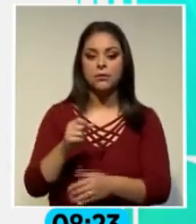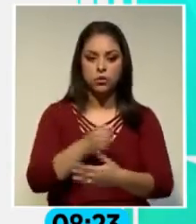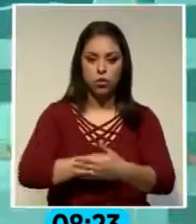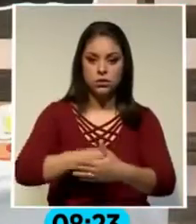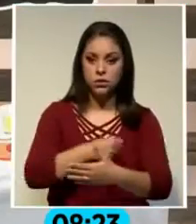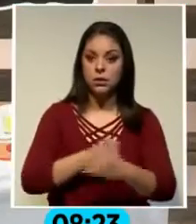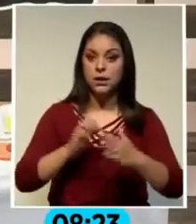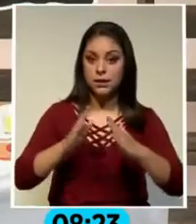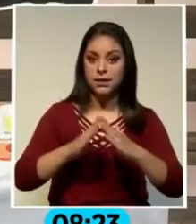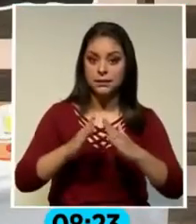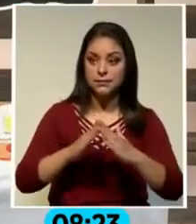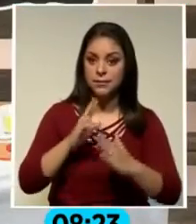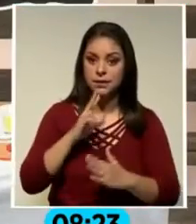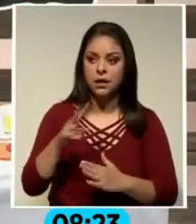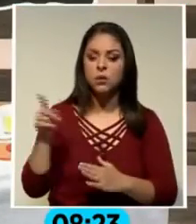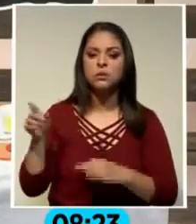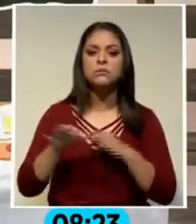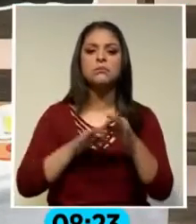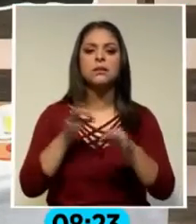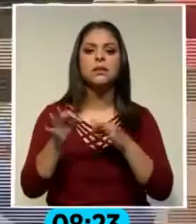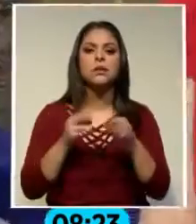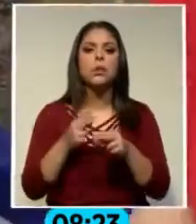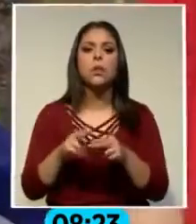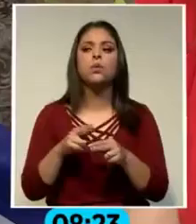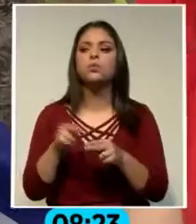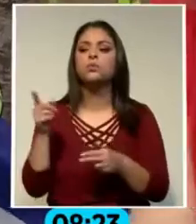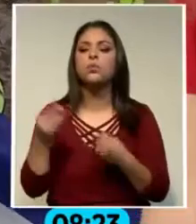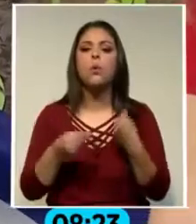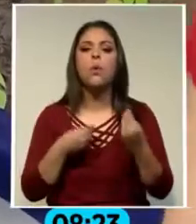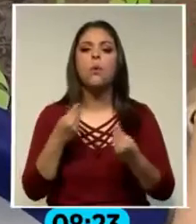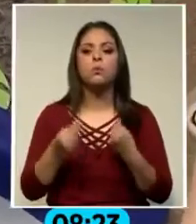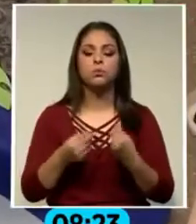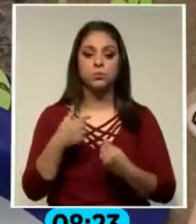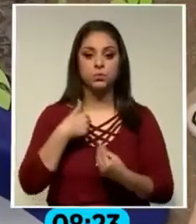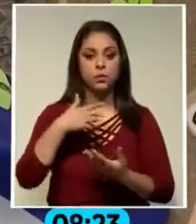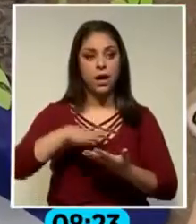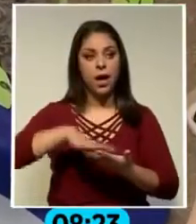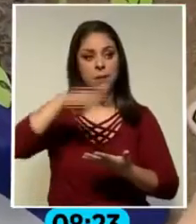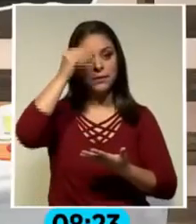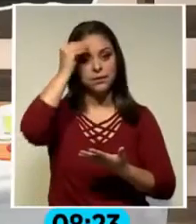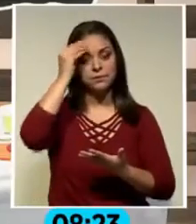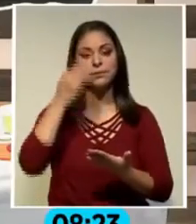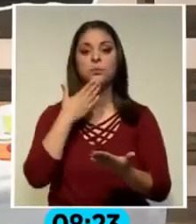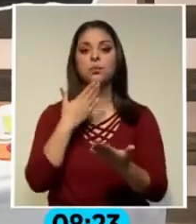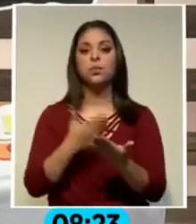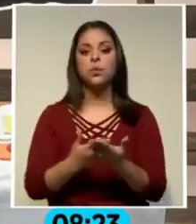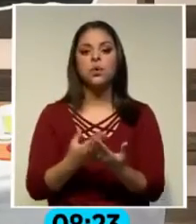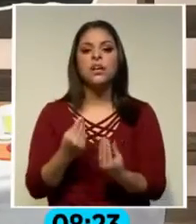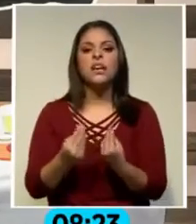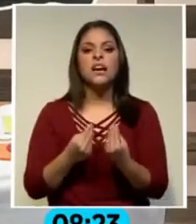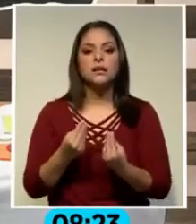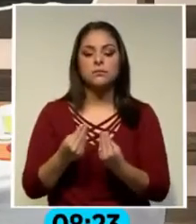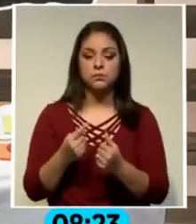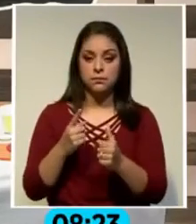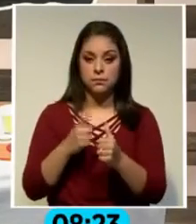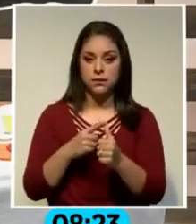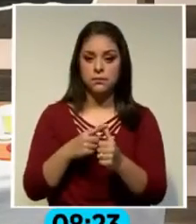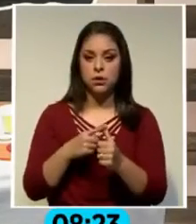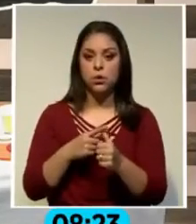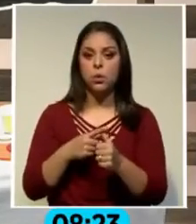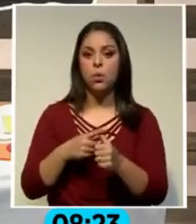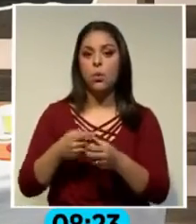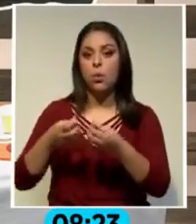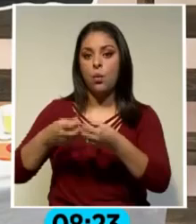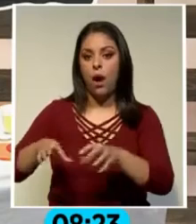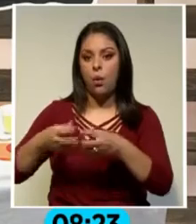Ya ella las hizo, ¿verdad? Totalmente. Pero explique más y brevemente usted cómo hizo para yo aprender. ¿Qué hicimos primero? Hacer primero batimos el huevo, después echamos